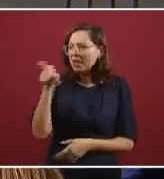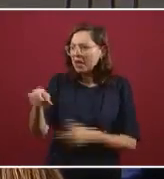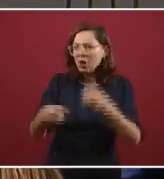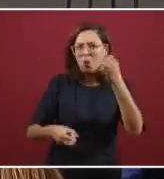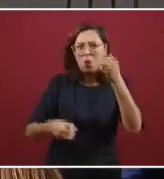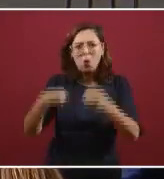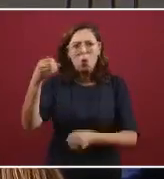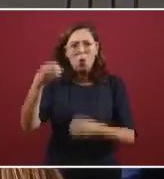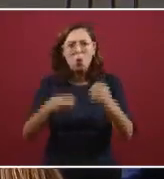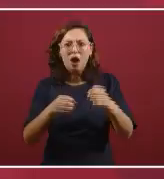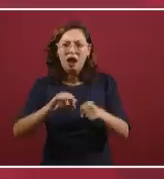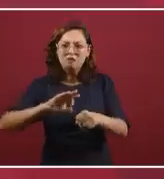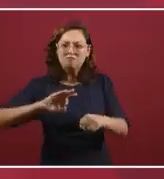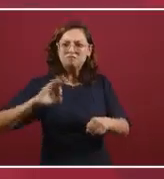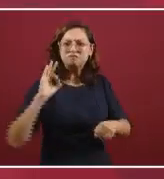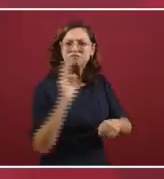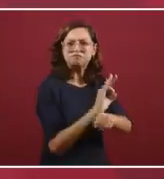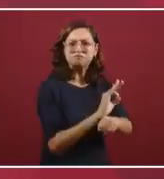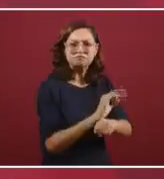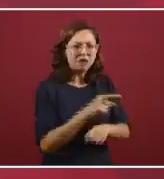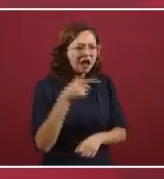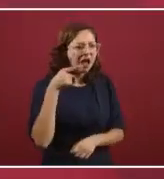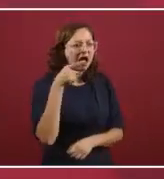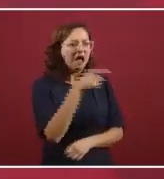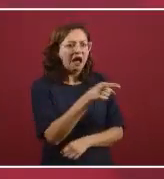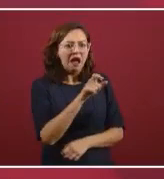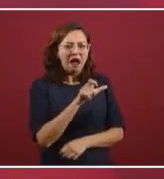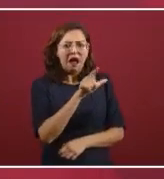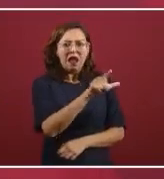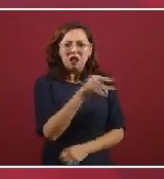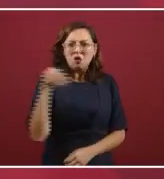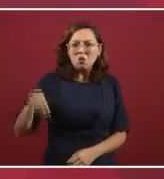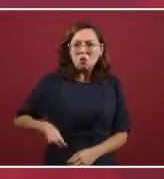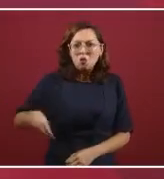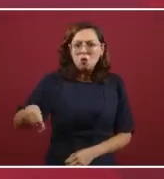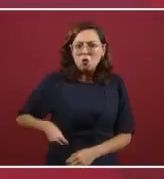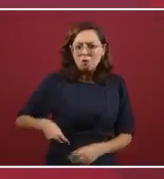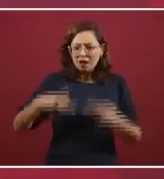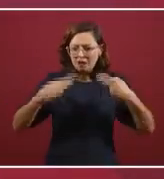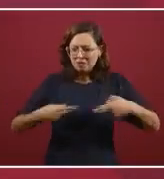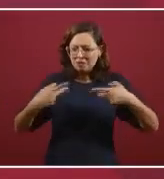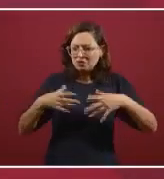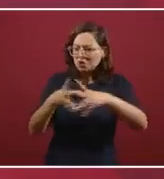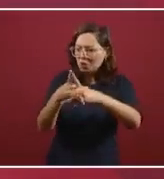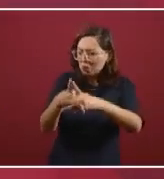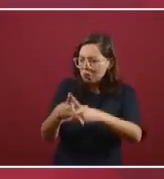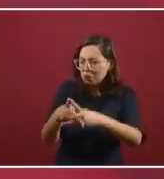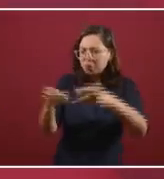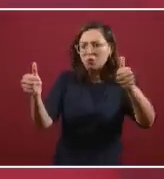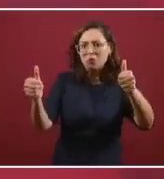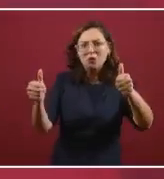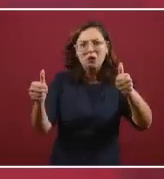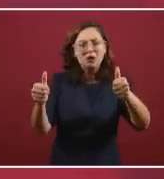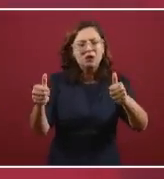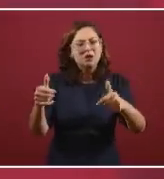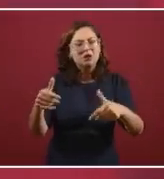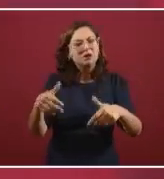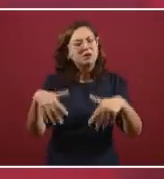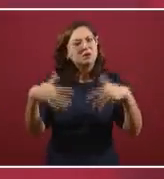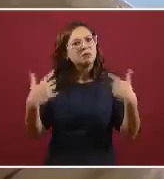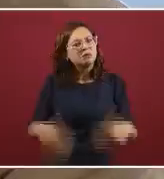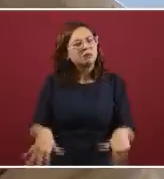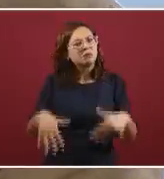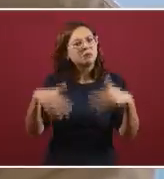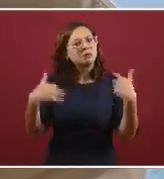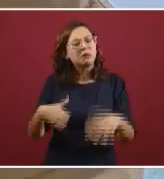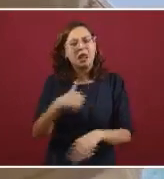de los principales perpetradores del delito de la desaparición forzada y lamentablemente no es el único caso, sino